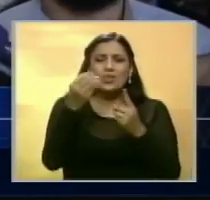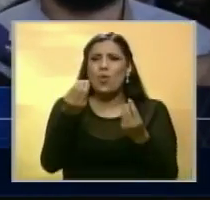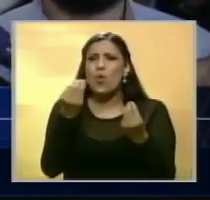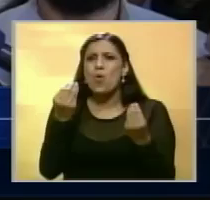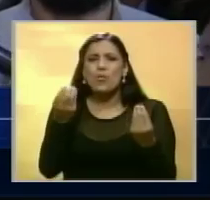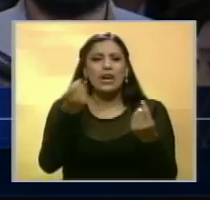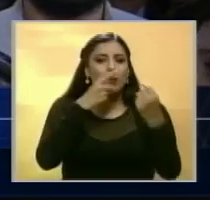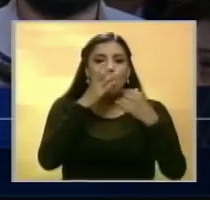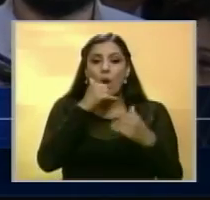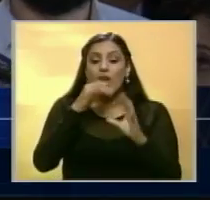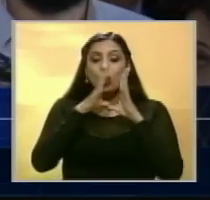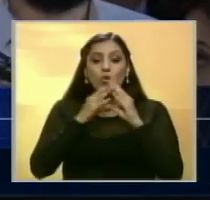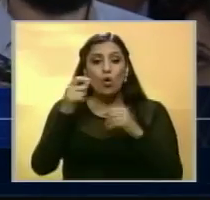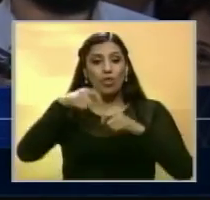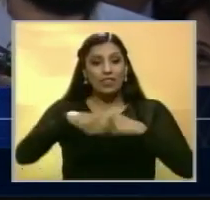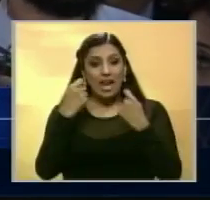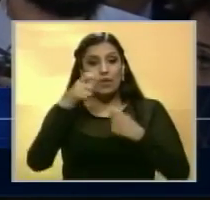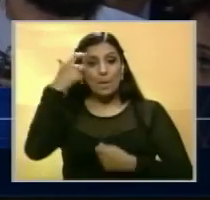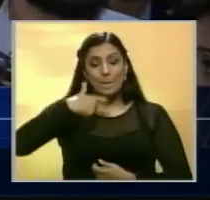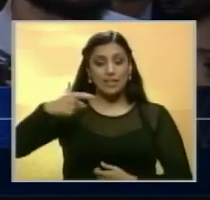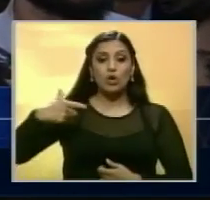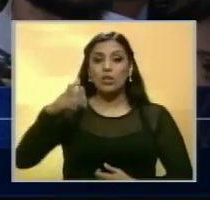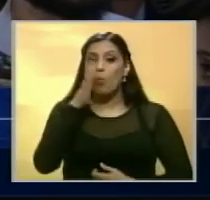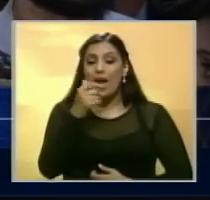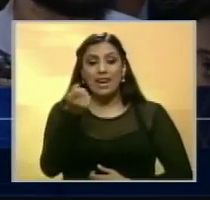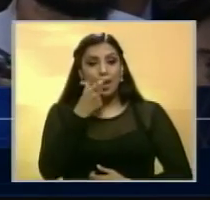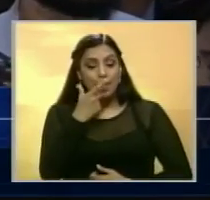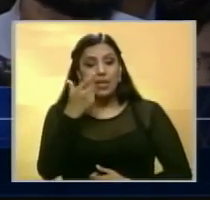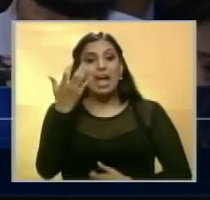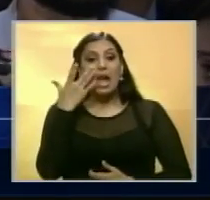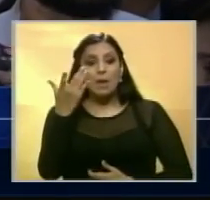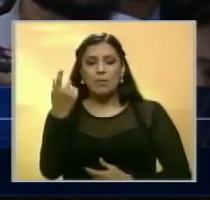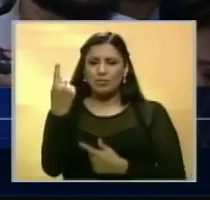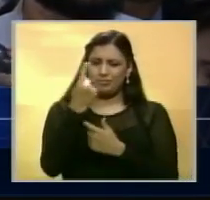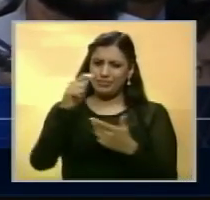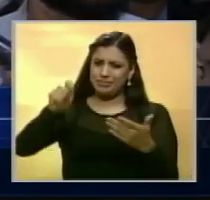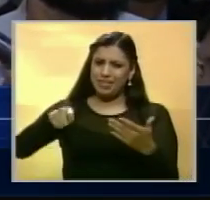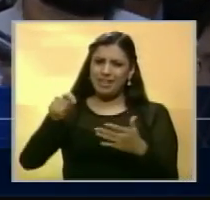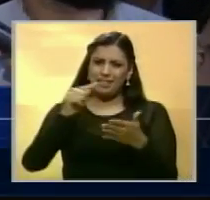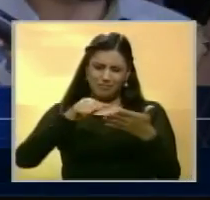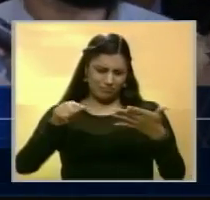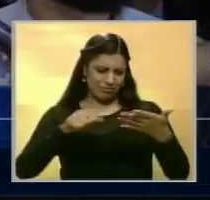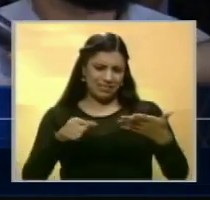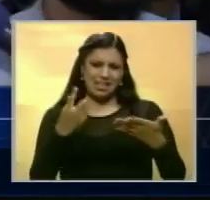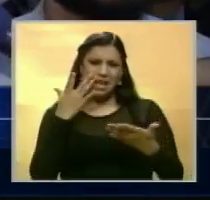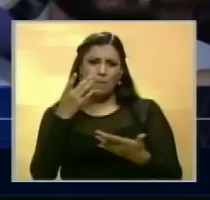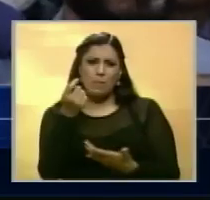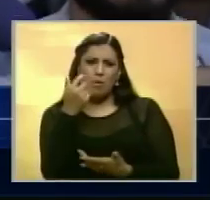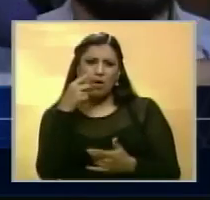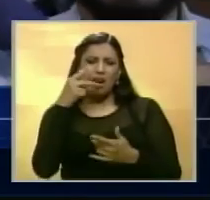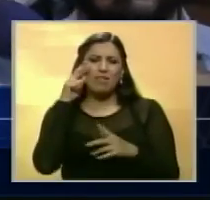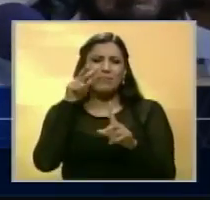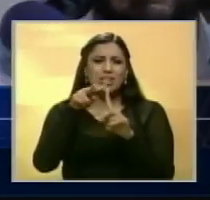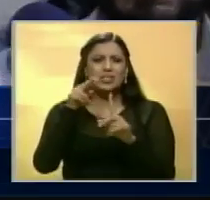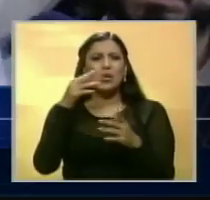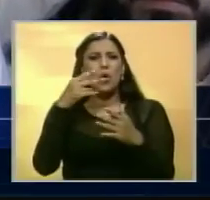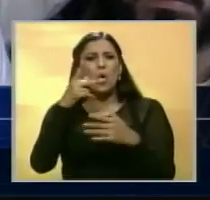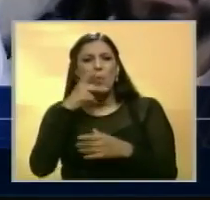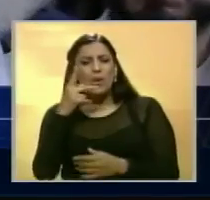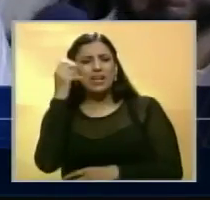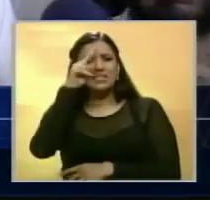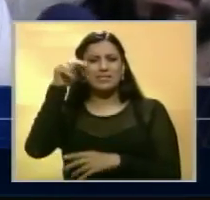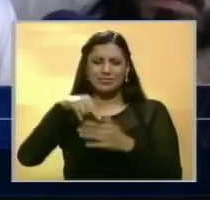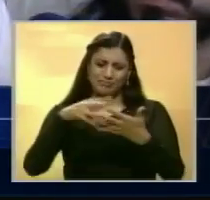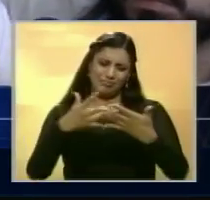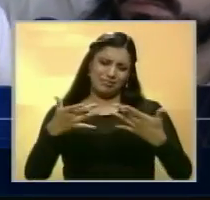Le hicieron un daño a todos los venezolanos que hoy no encuentran medicina. Y cuando lees una sentencia con argumentos como la poca visión política de la Asamblea Nacional,